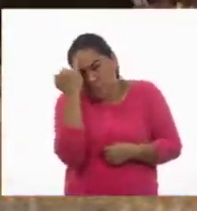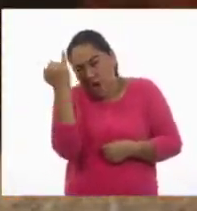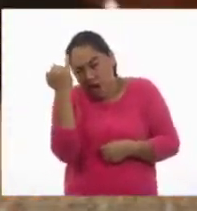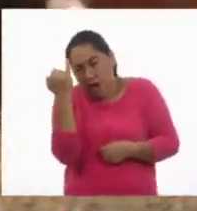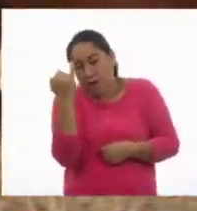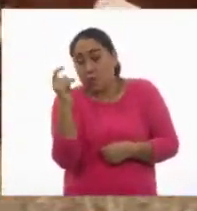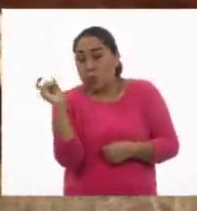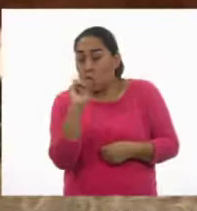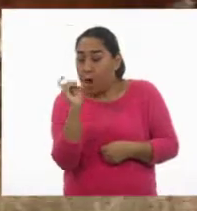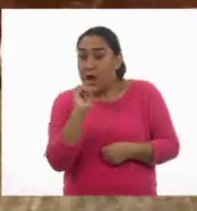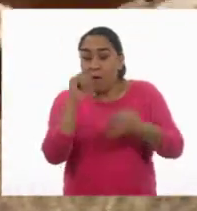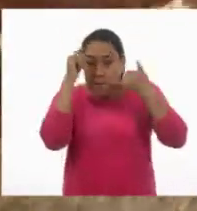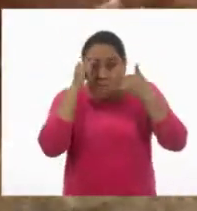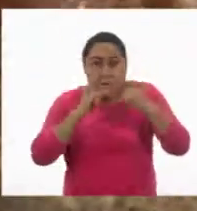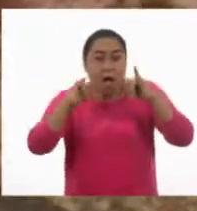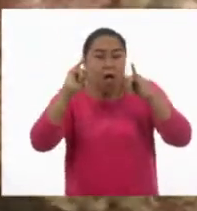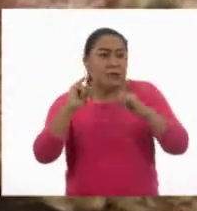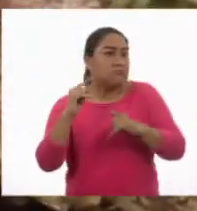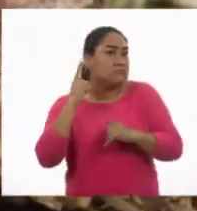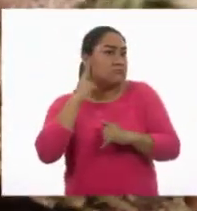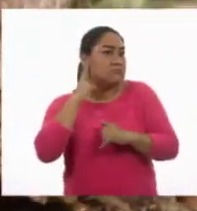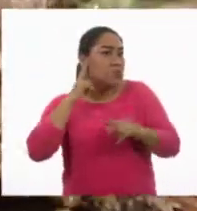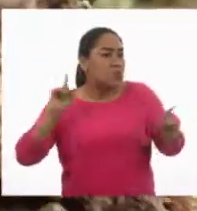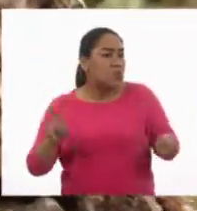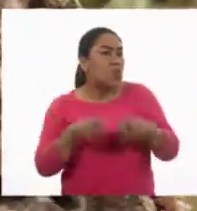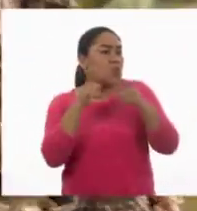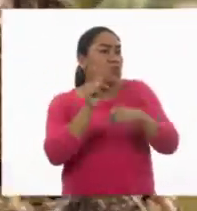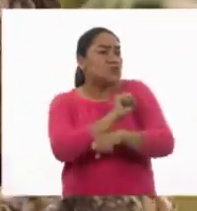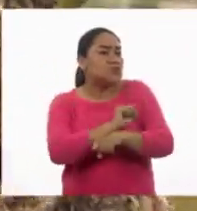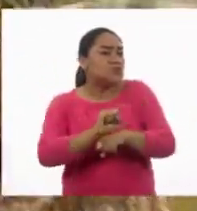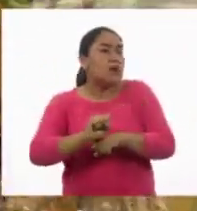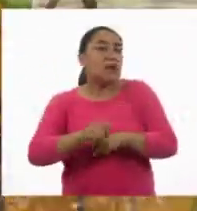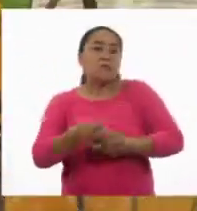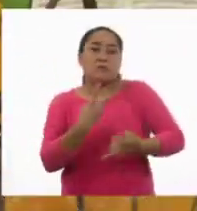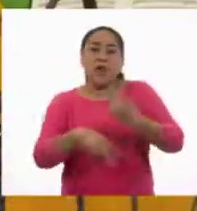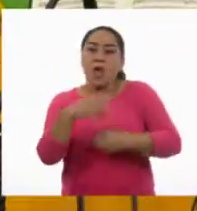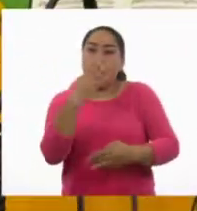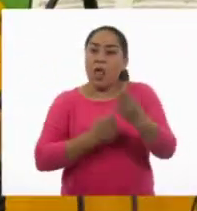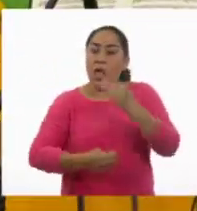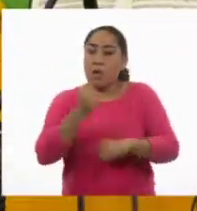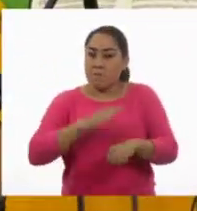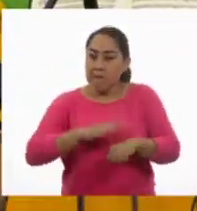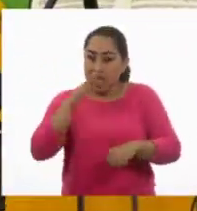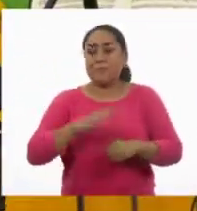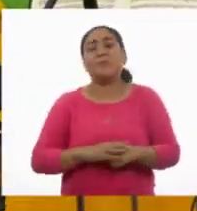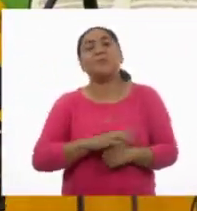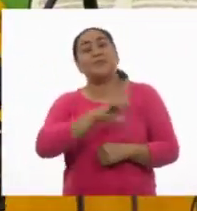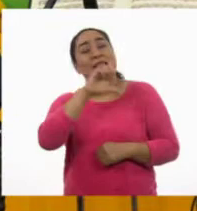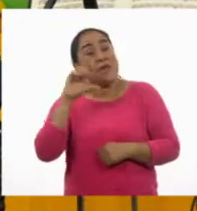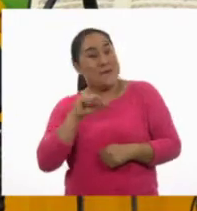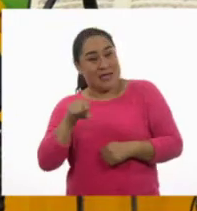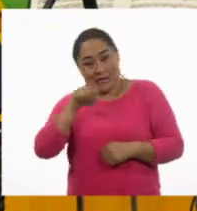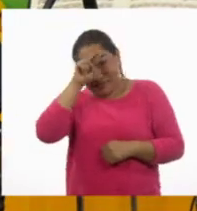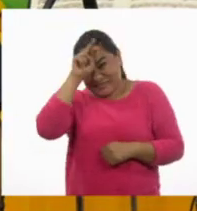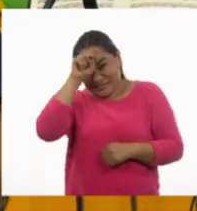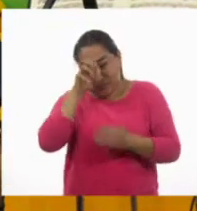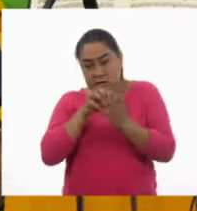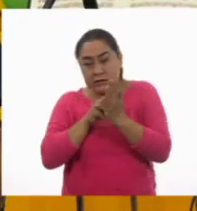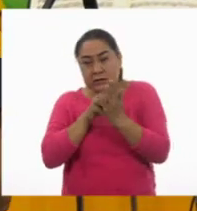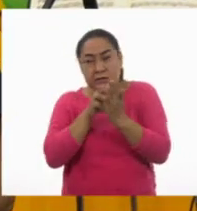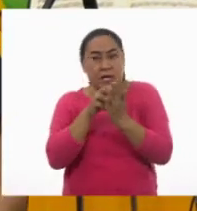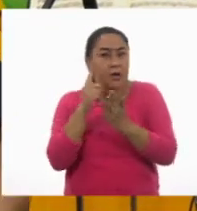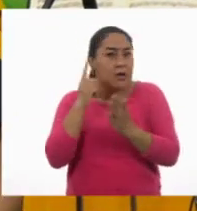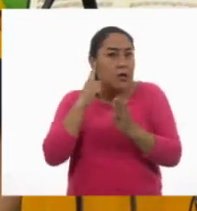leche cuando escuchan música relajante? Y por contra, las termitas, esas hormigas, comen madera al doble de velocidad si